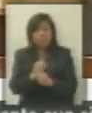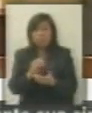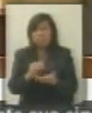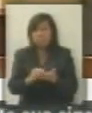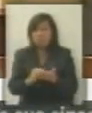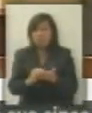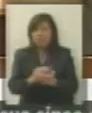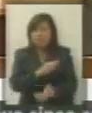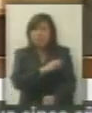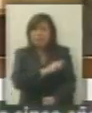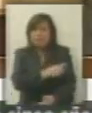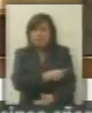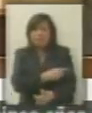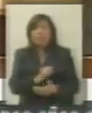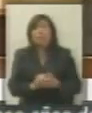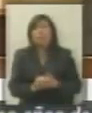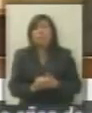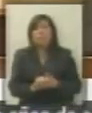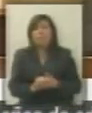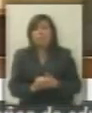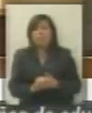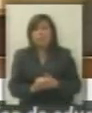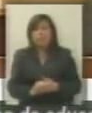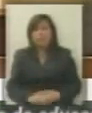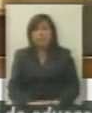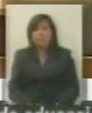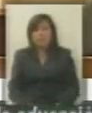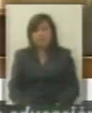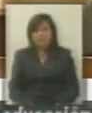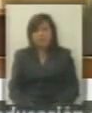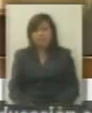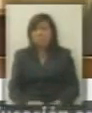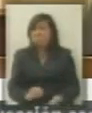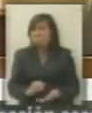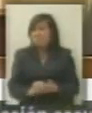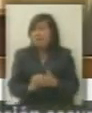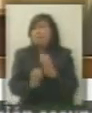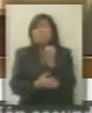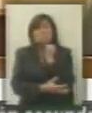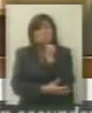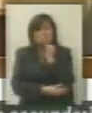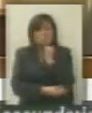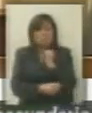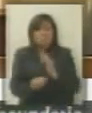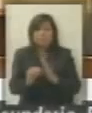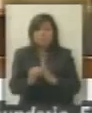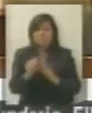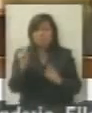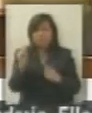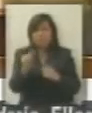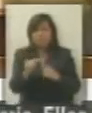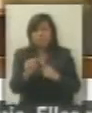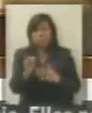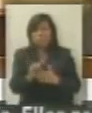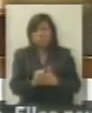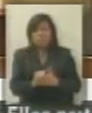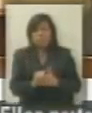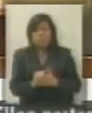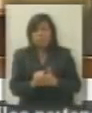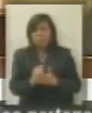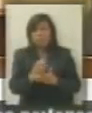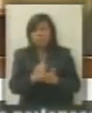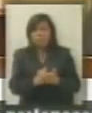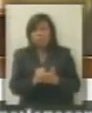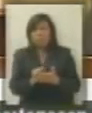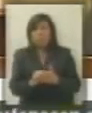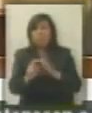para tratar de conseguir este noble objetivo. En extrema pobreza, alcanzamos el objetivo del milenio de reducir